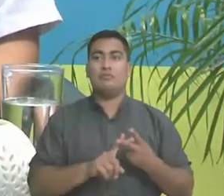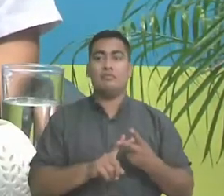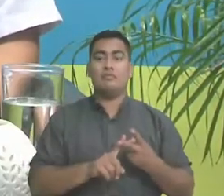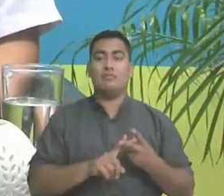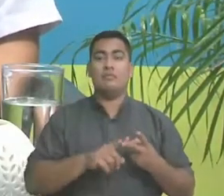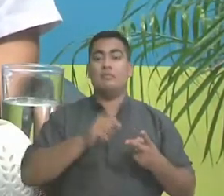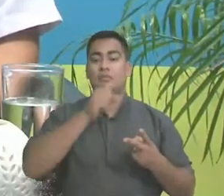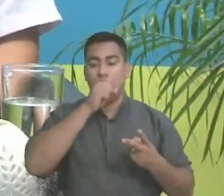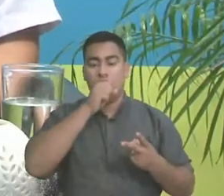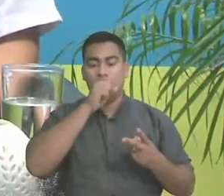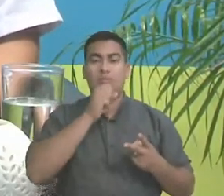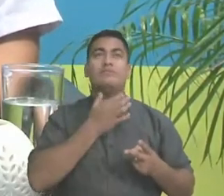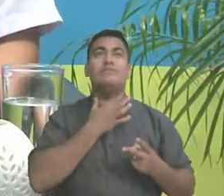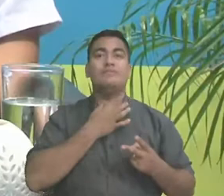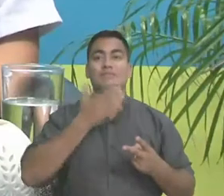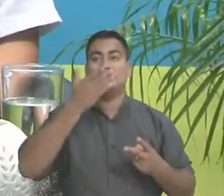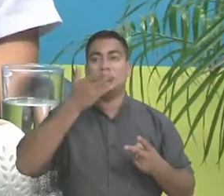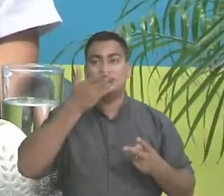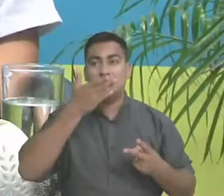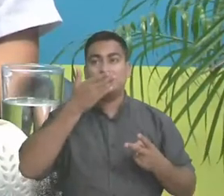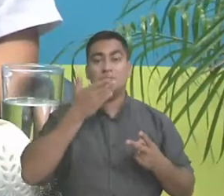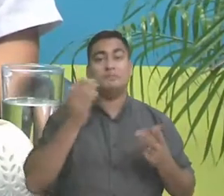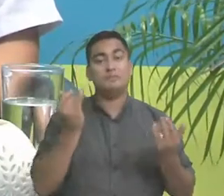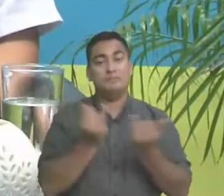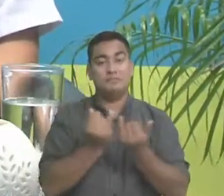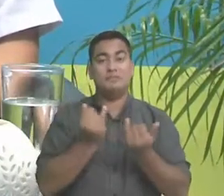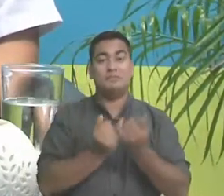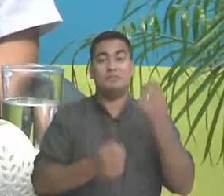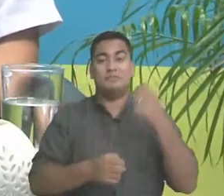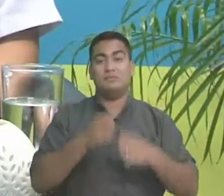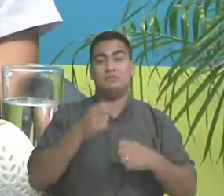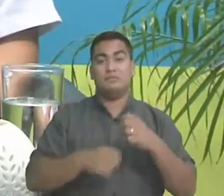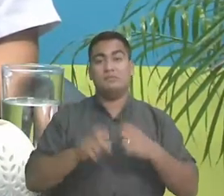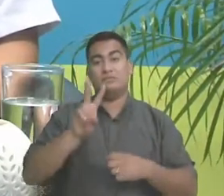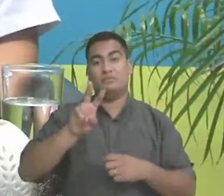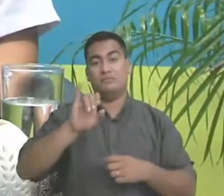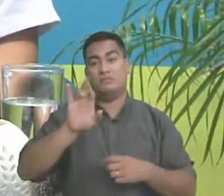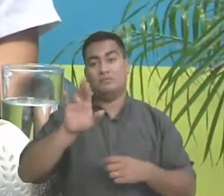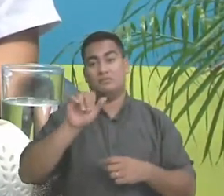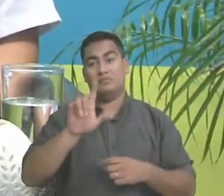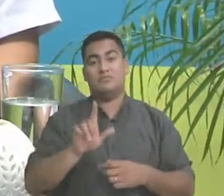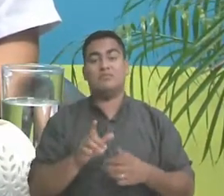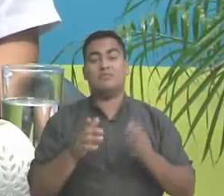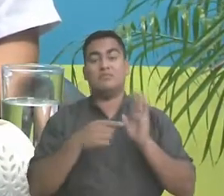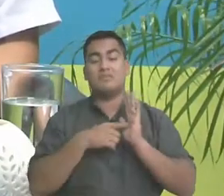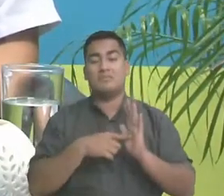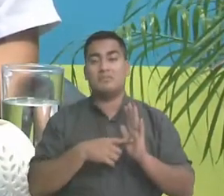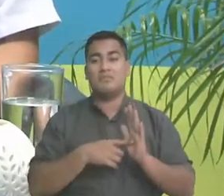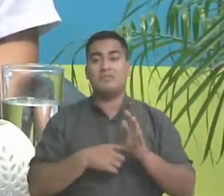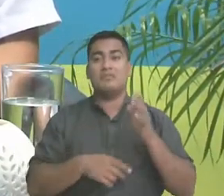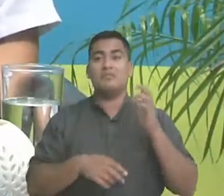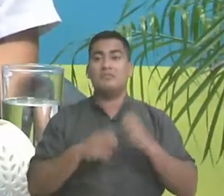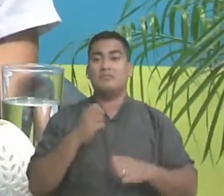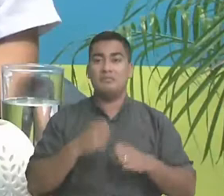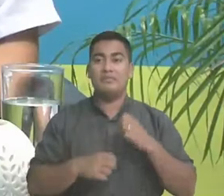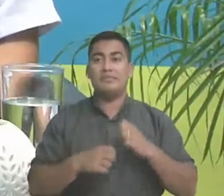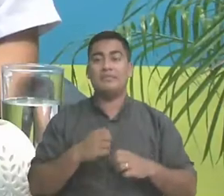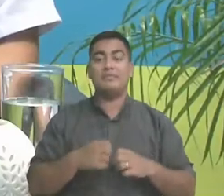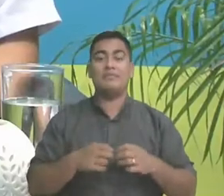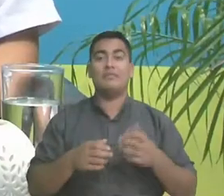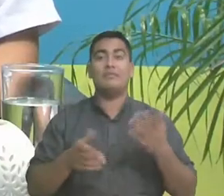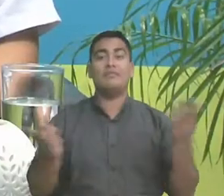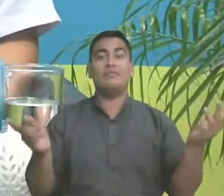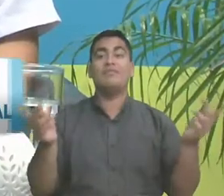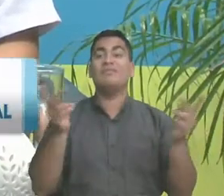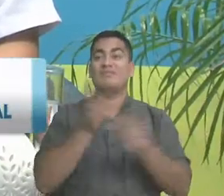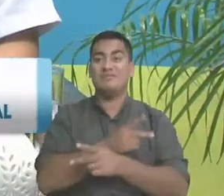enfermedades respiratorias, porque también son procesos virales. Unos son pasajeros, otros se vuelven ya con el tiempo, cuando no son tratados,